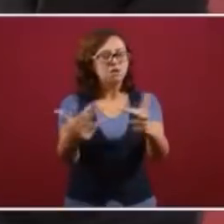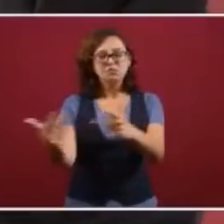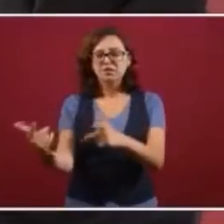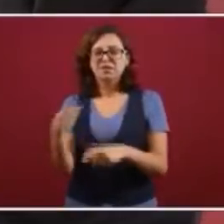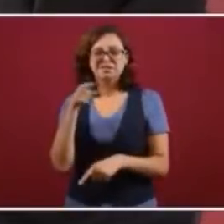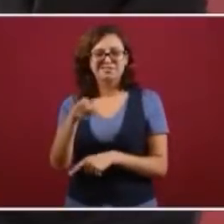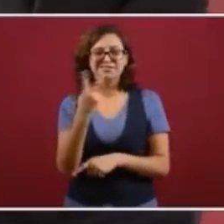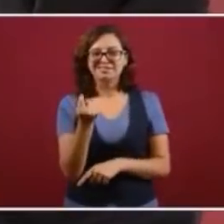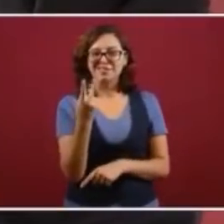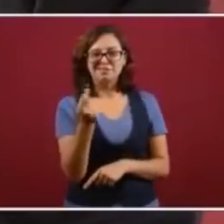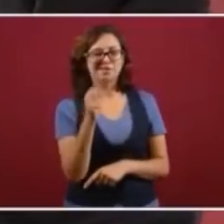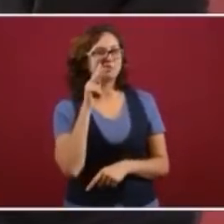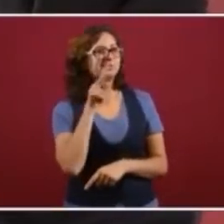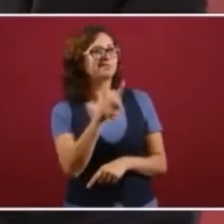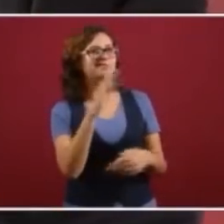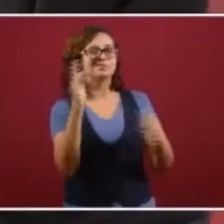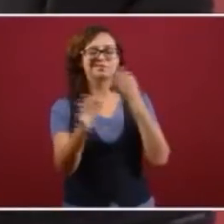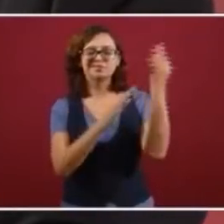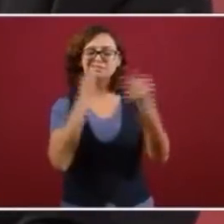¿sí?